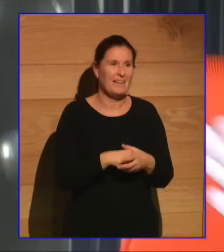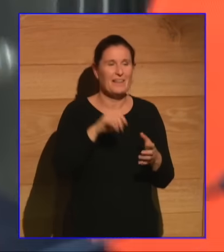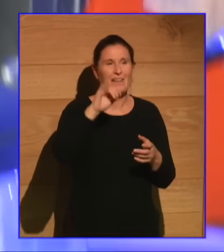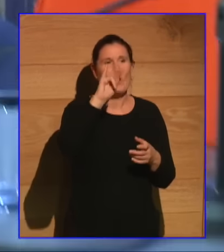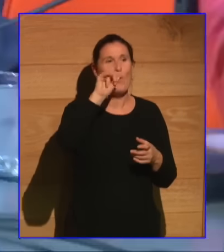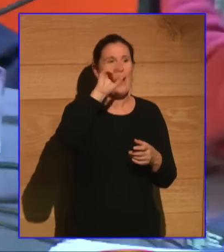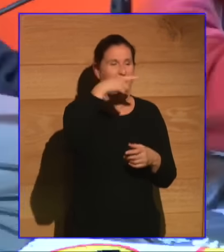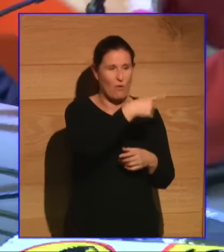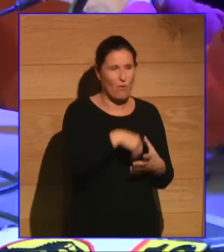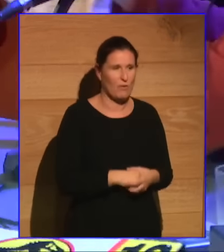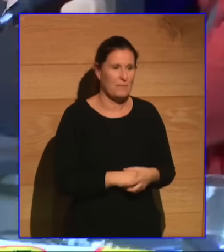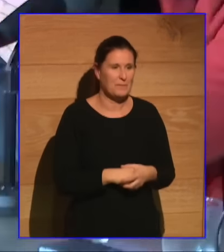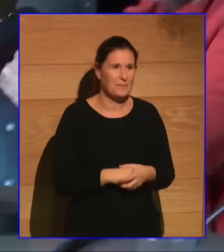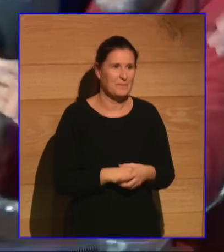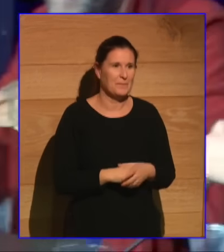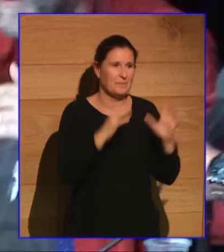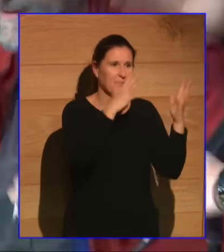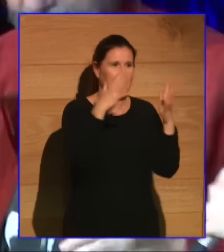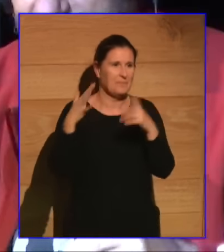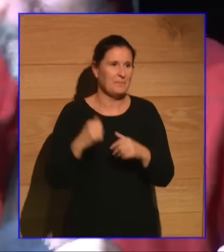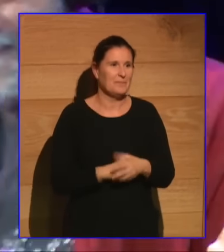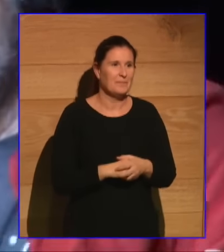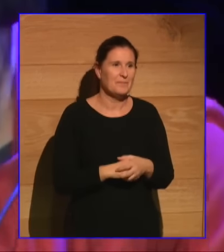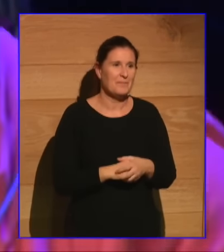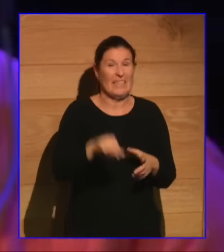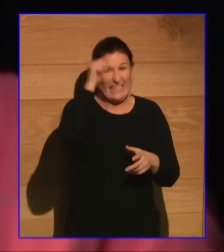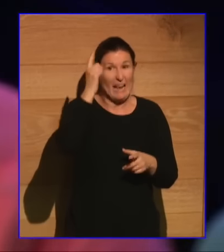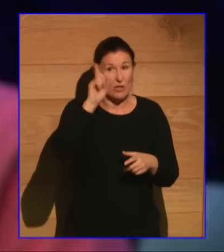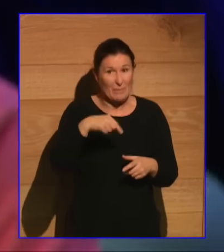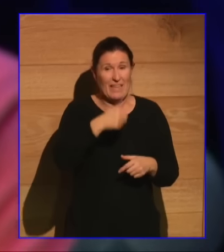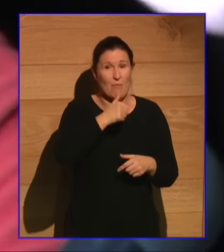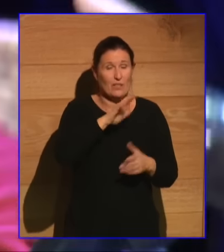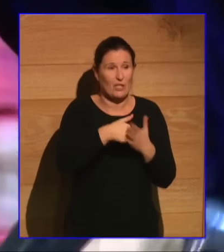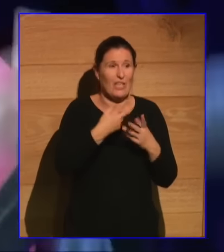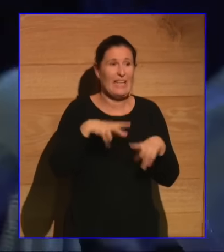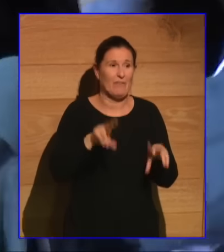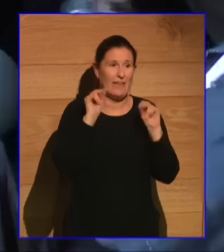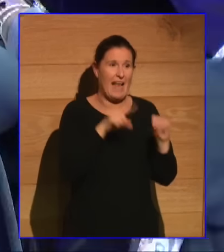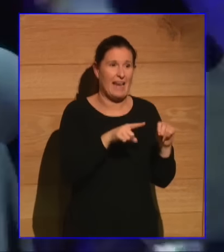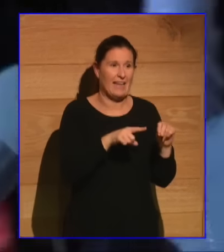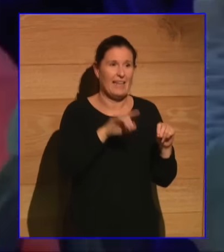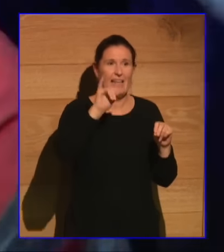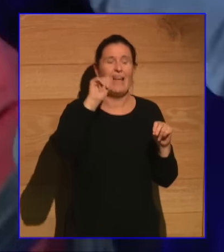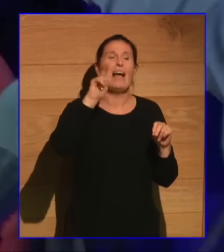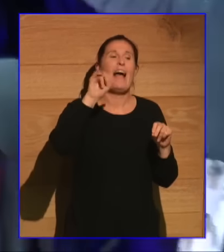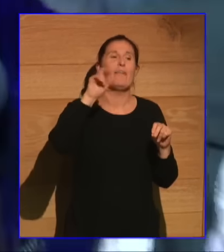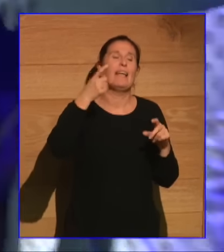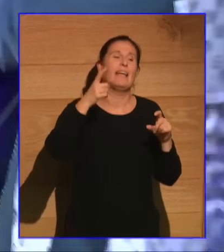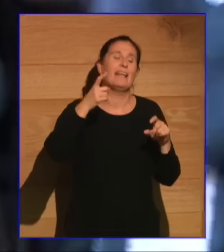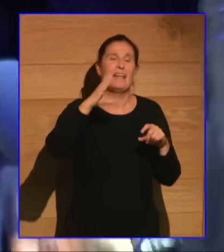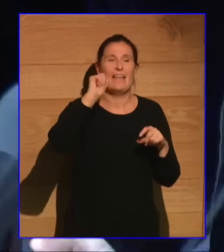¡Ole! ¡Bravo! ¡Bravo! Y ha estado calvo y todo, y ha aguantado hasta el final vivo, Javier